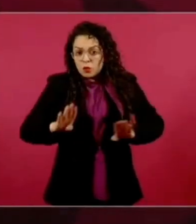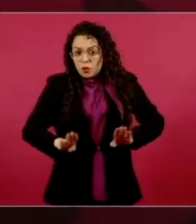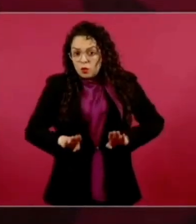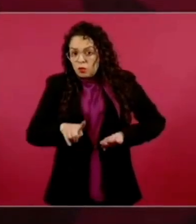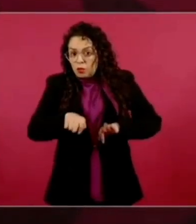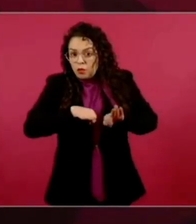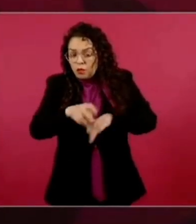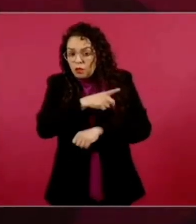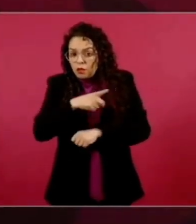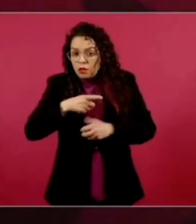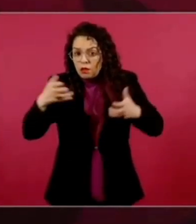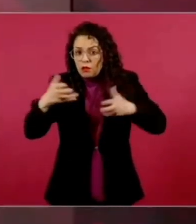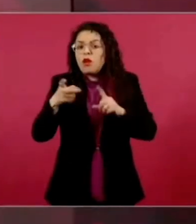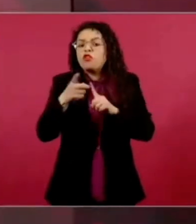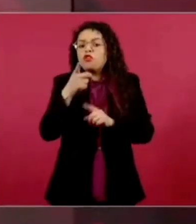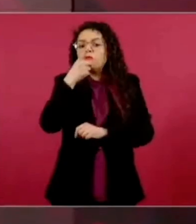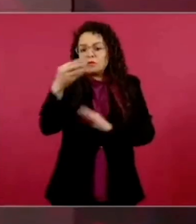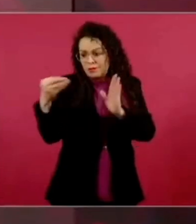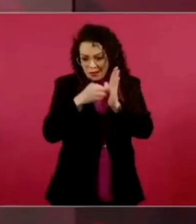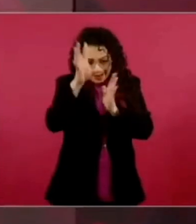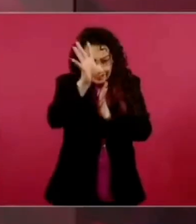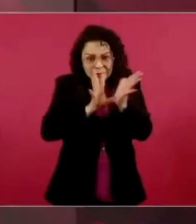que lo que tiene que ver